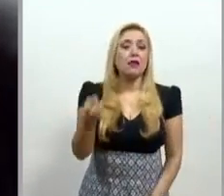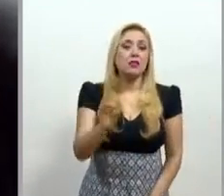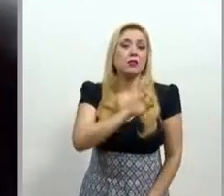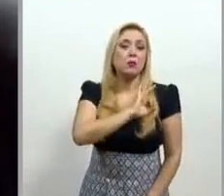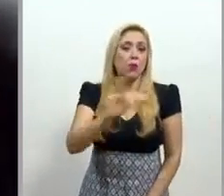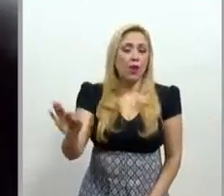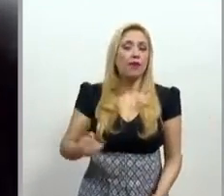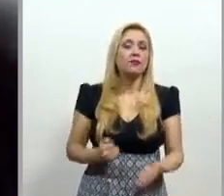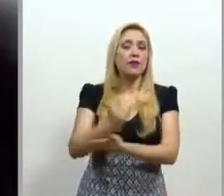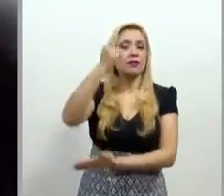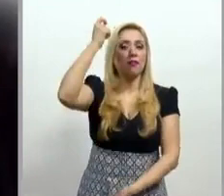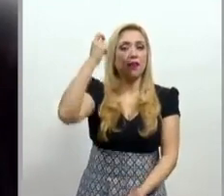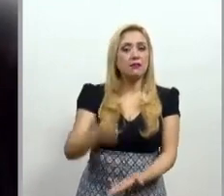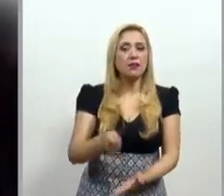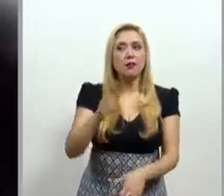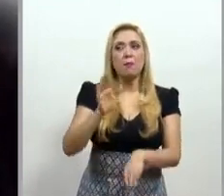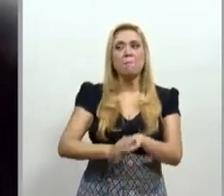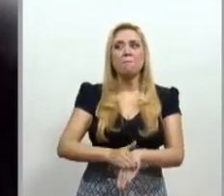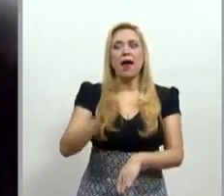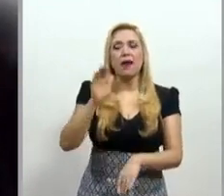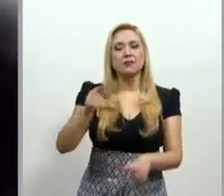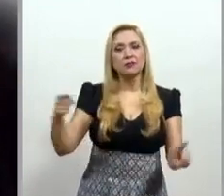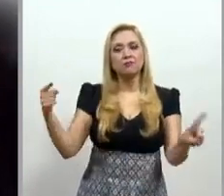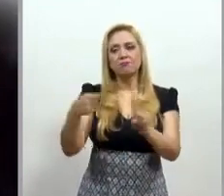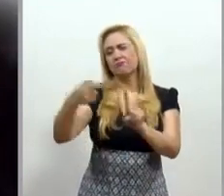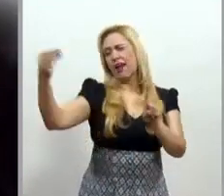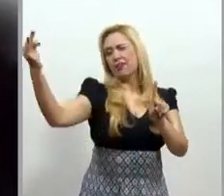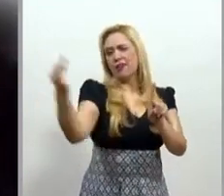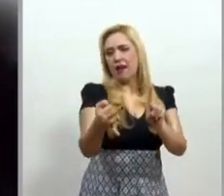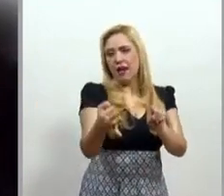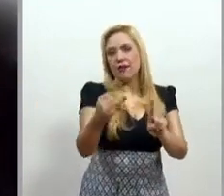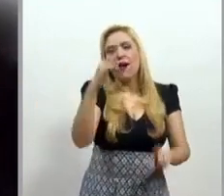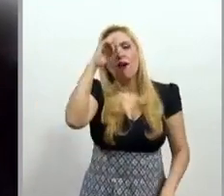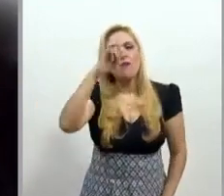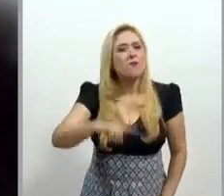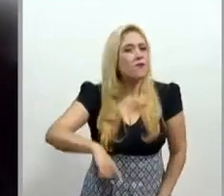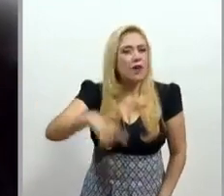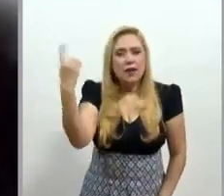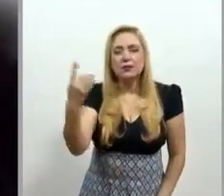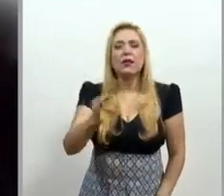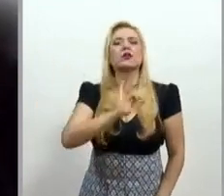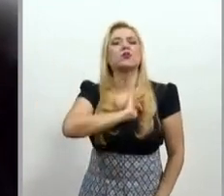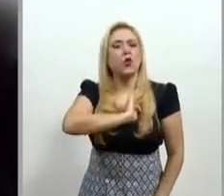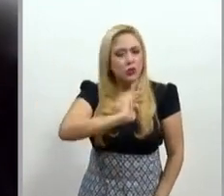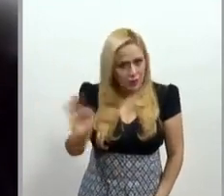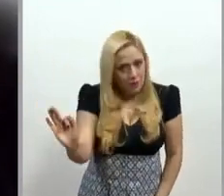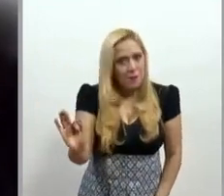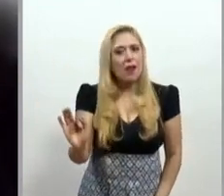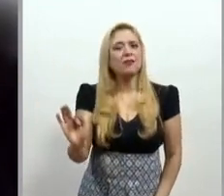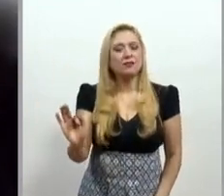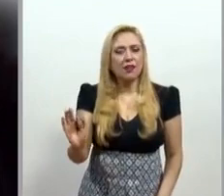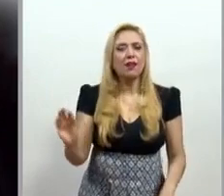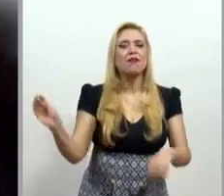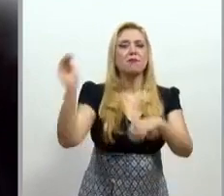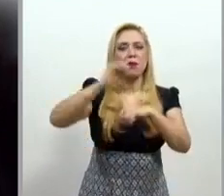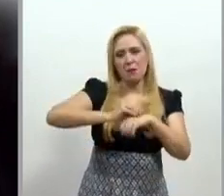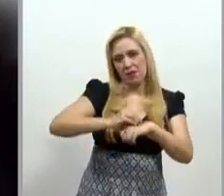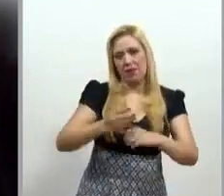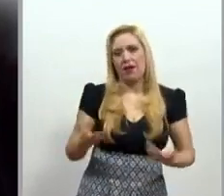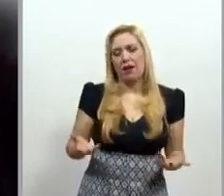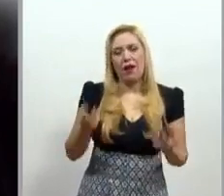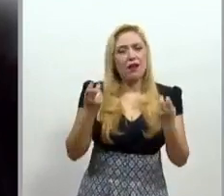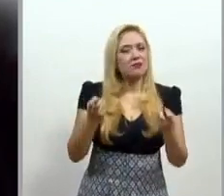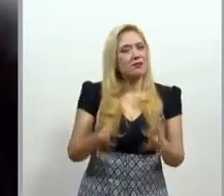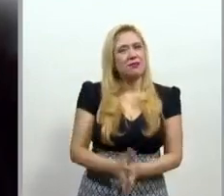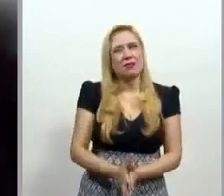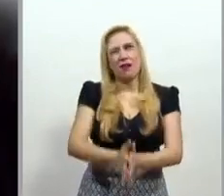tener sentencias que sean mucho más atinadas y que sean más fáciles y más posibles, viables de implementar, que es uno de los